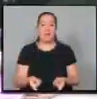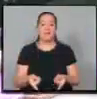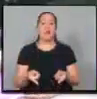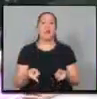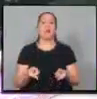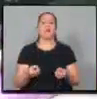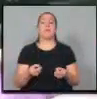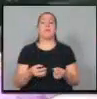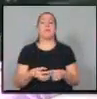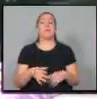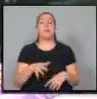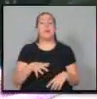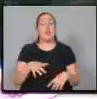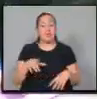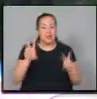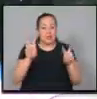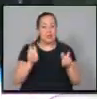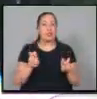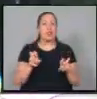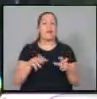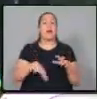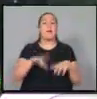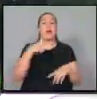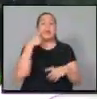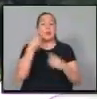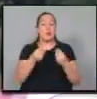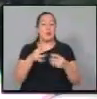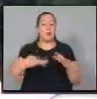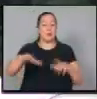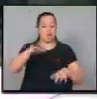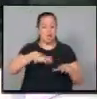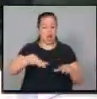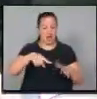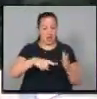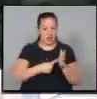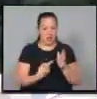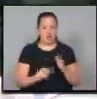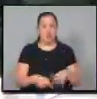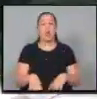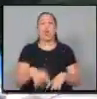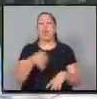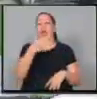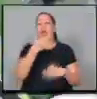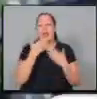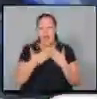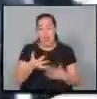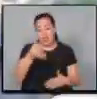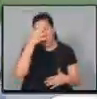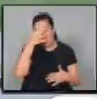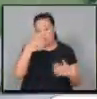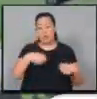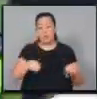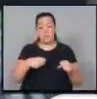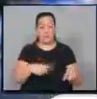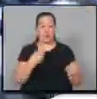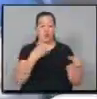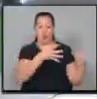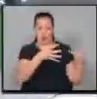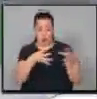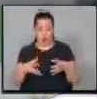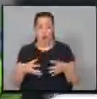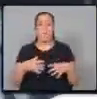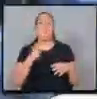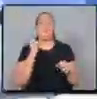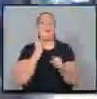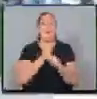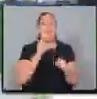áreas centrales y más pobladas de nuestra comunidad. Así que quiero agradecer estas 12 motos que recibimos, que van a ser una primera tanda porque vamos a estar trabajando todo